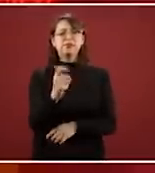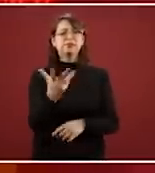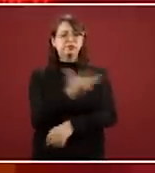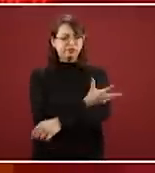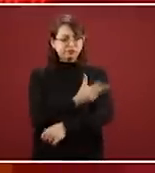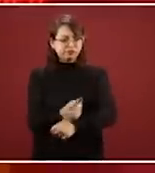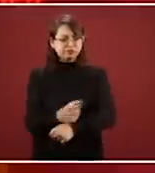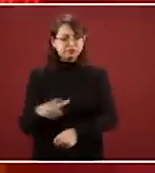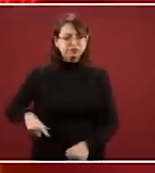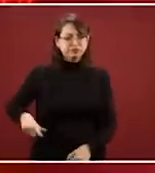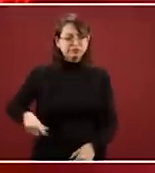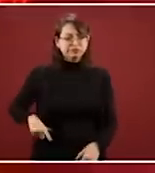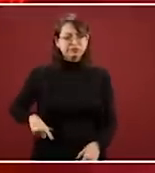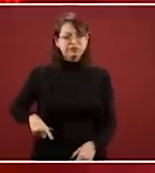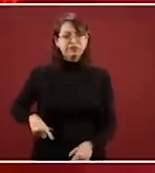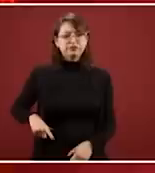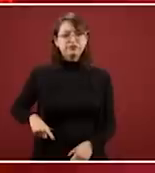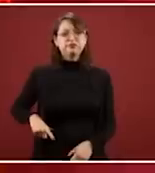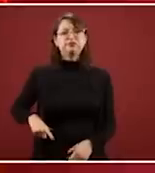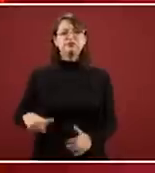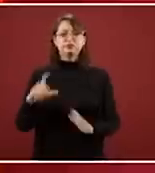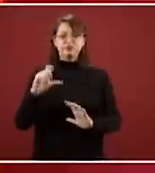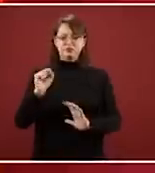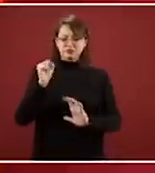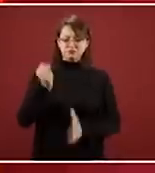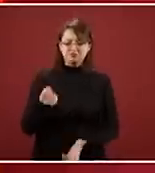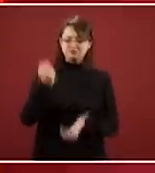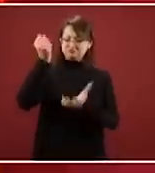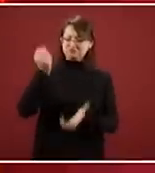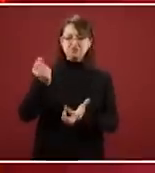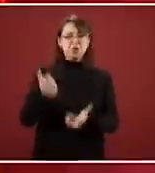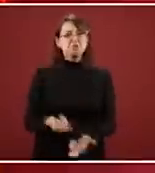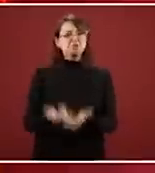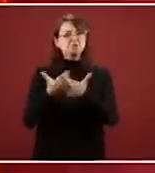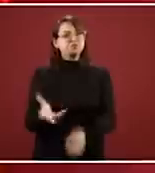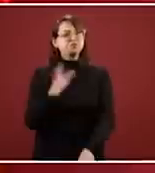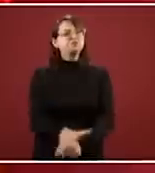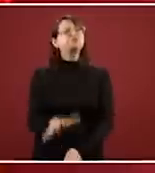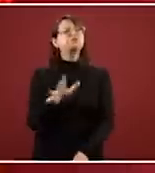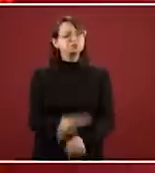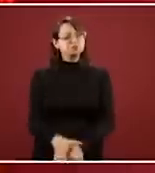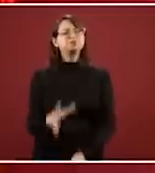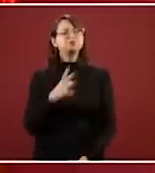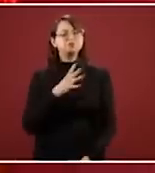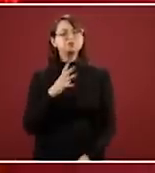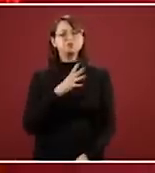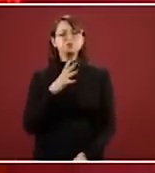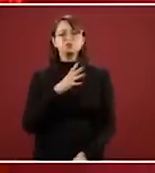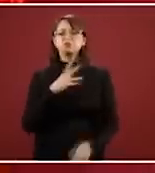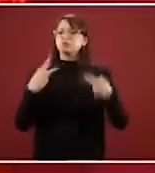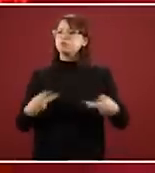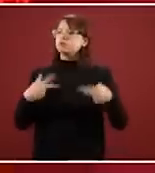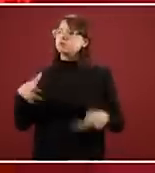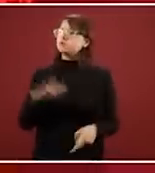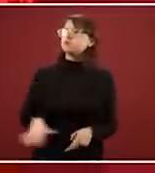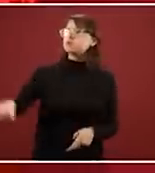honestidad en el gobierno y el presupuesto rinde, alcanza para atender las necesidades de